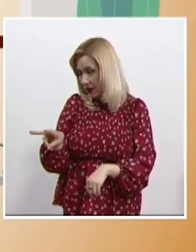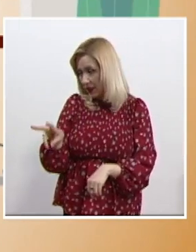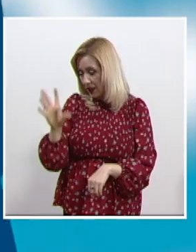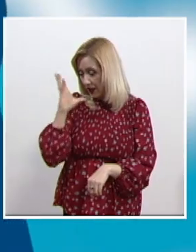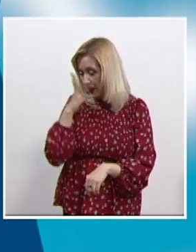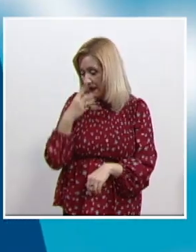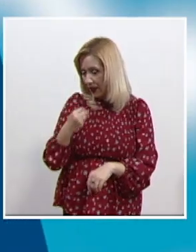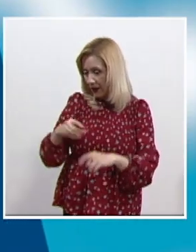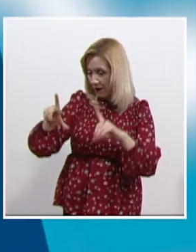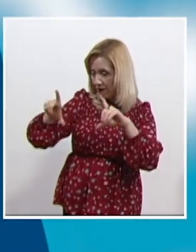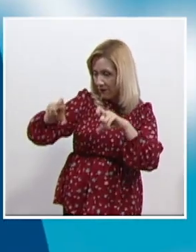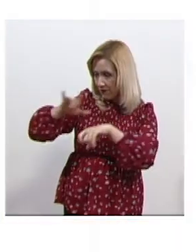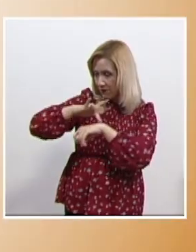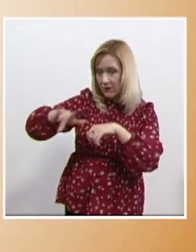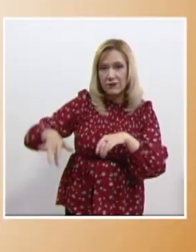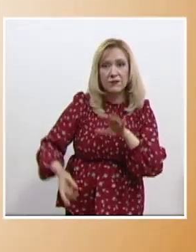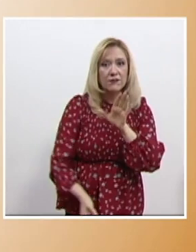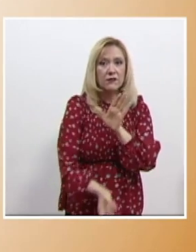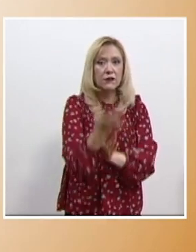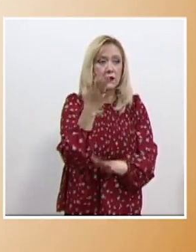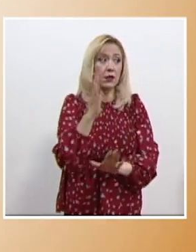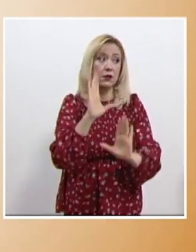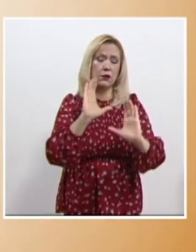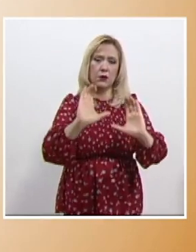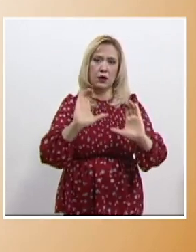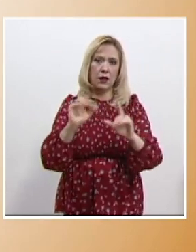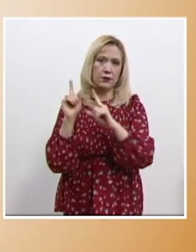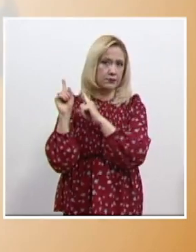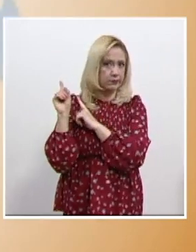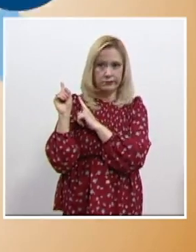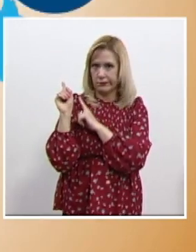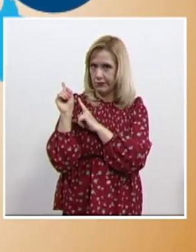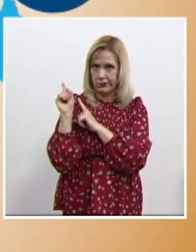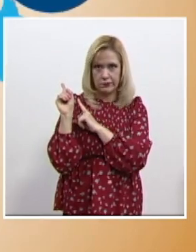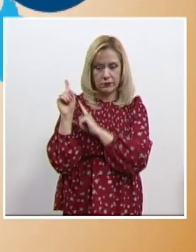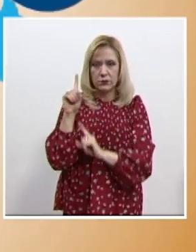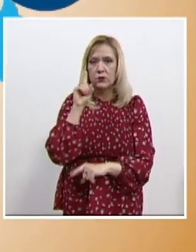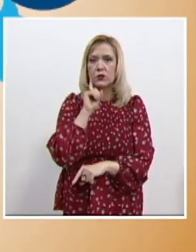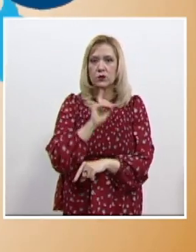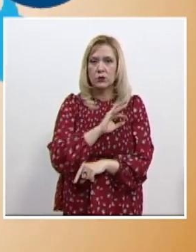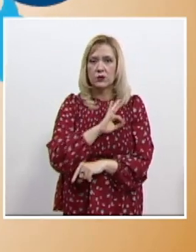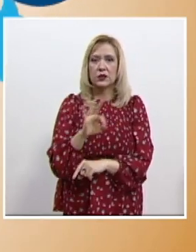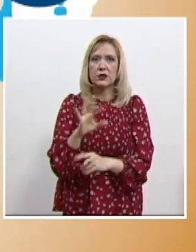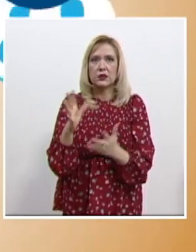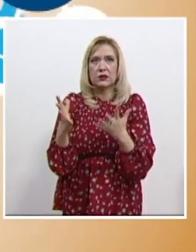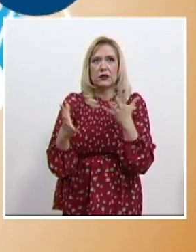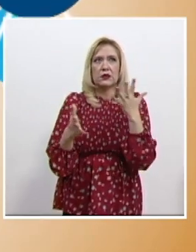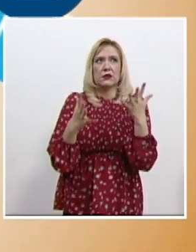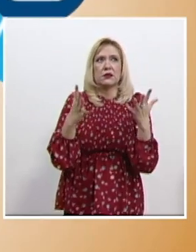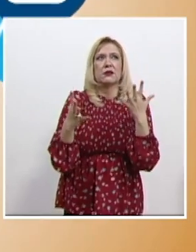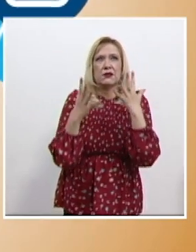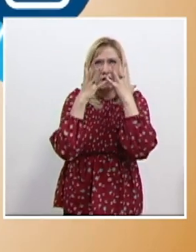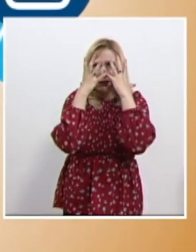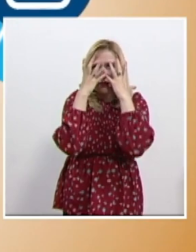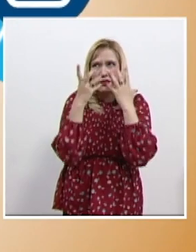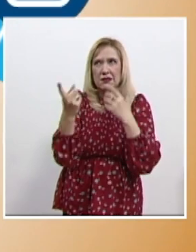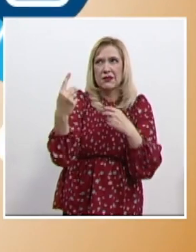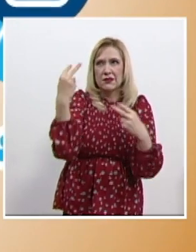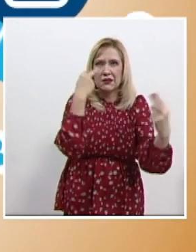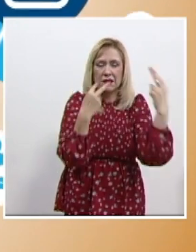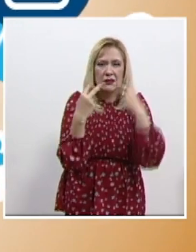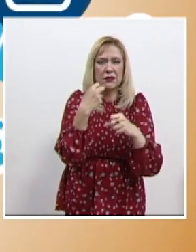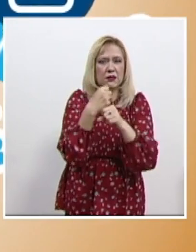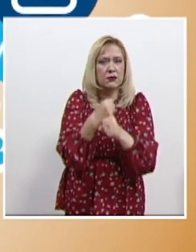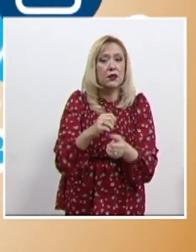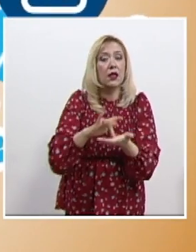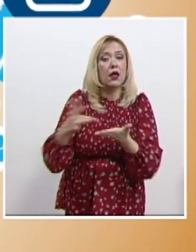puede llegar a tener en la vida de ellas, lamentó el investigador del INACIPE, Alberto Nava. Señaló que gracias a la joven